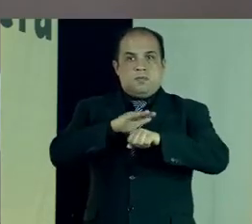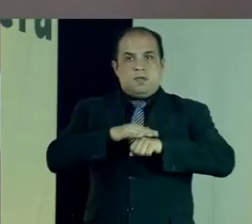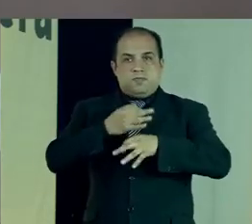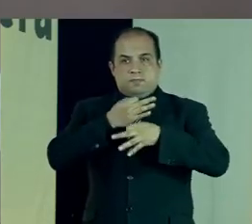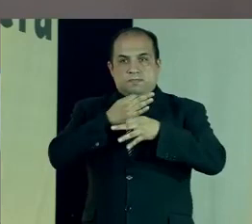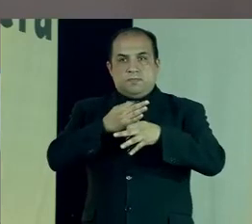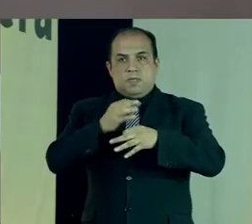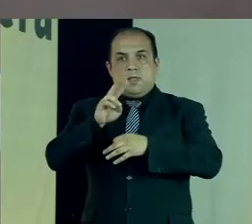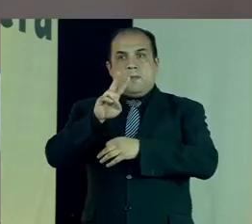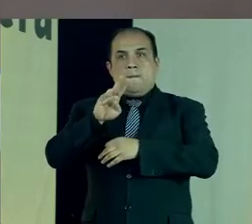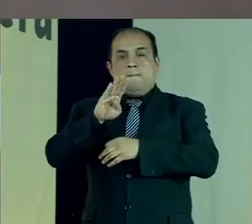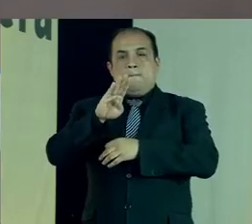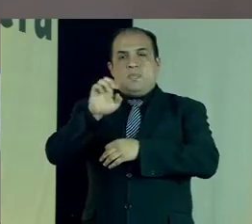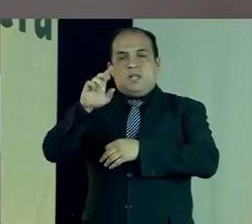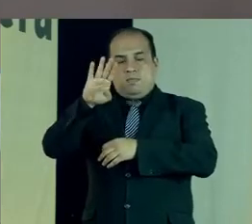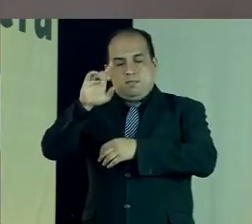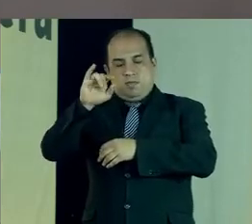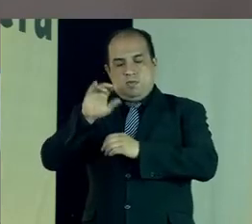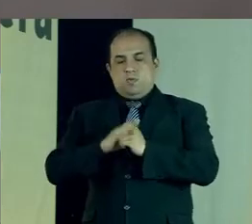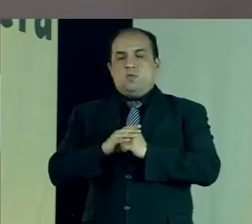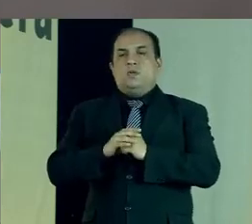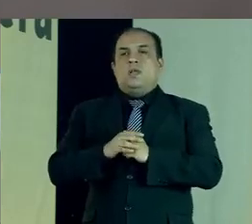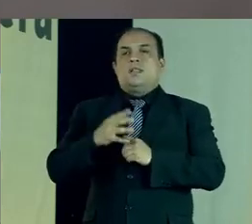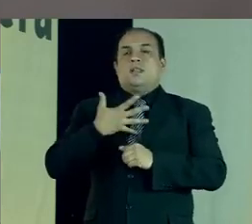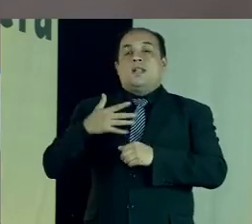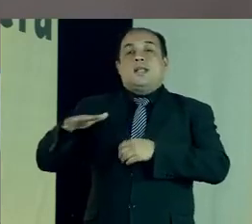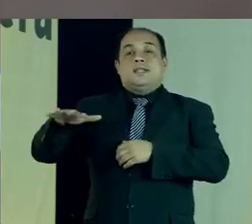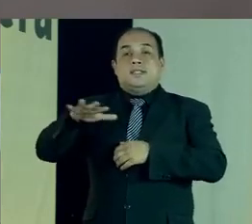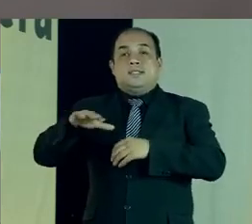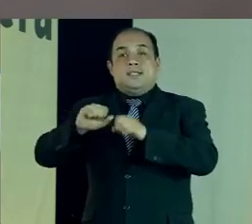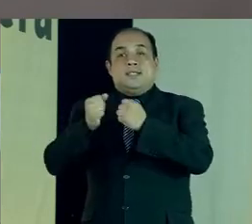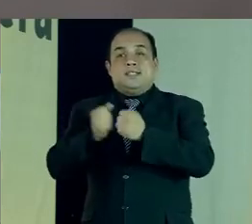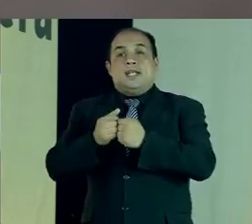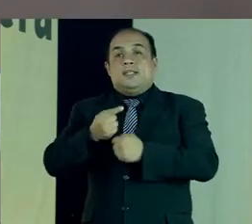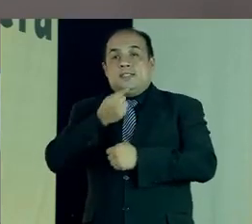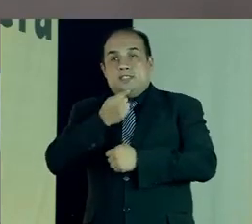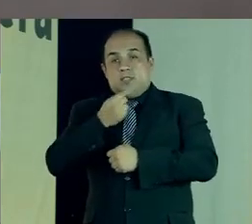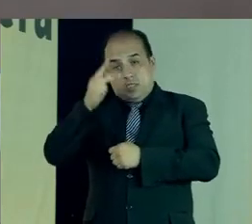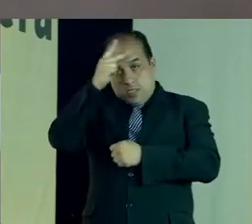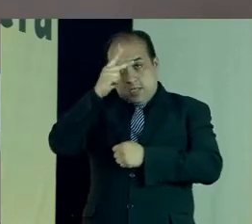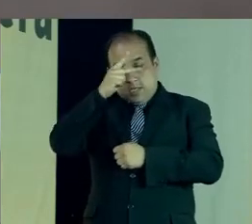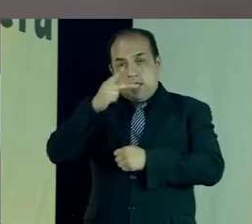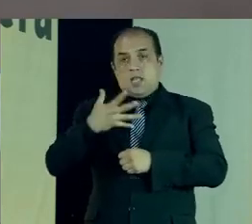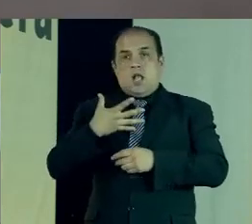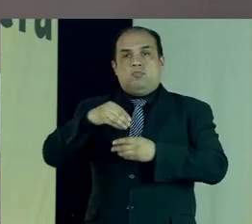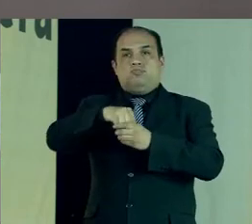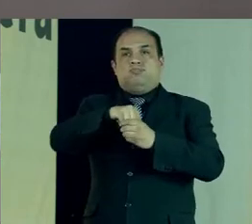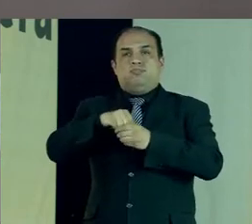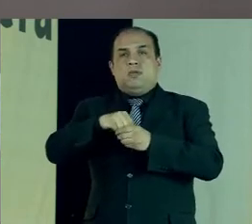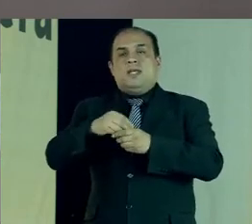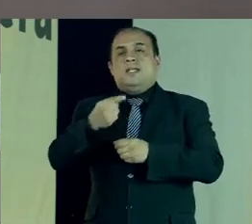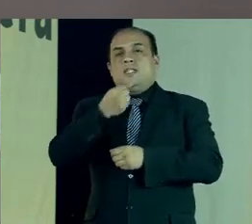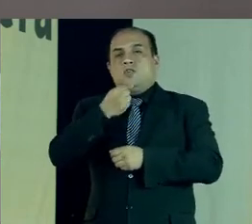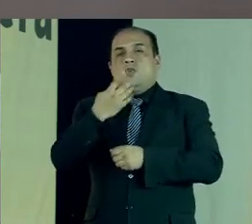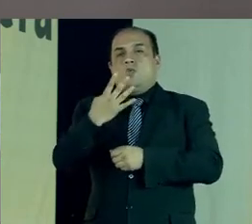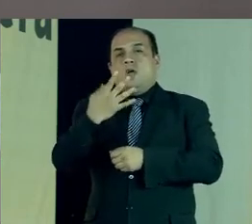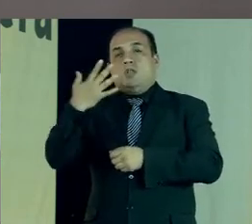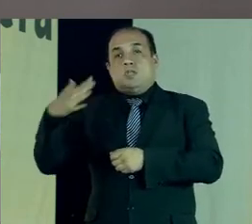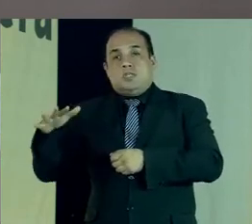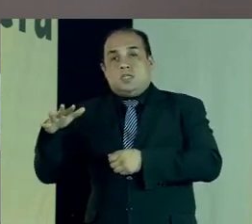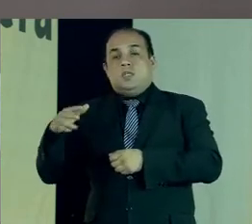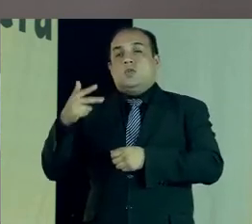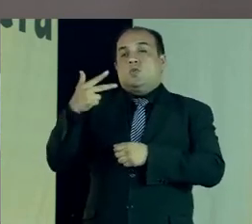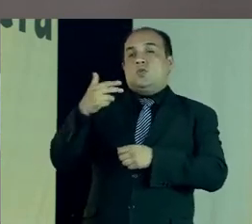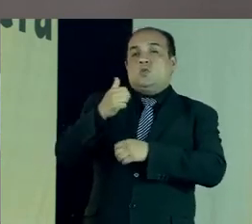progreso en las salas infantil del psiquiatra llenas de niños entre 4 y 18 años